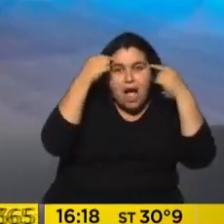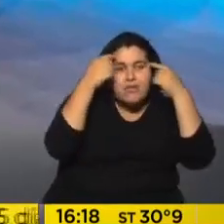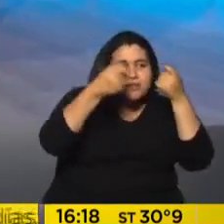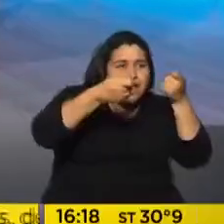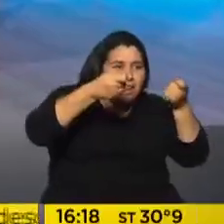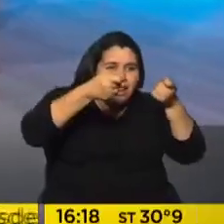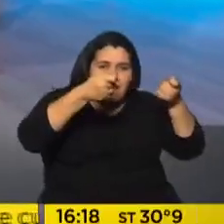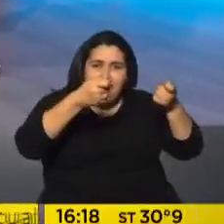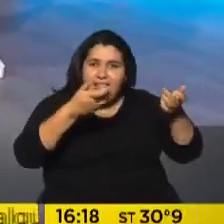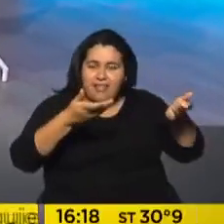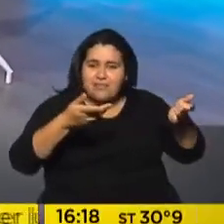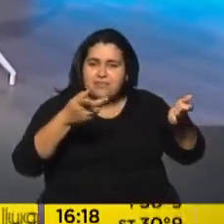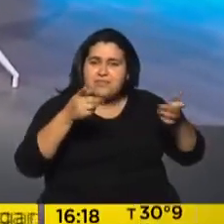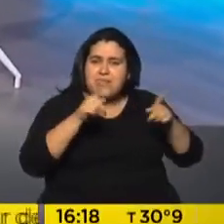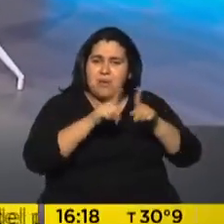no. Y